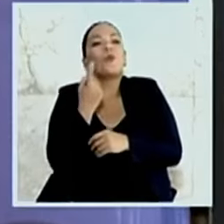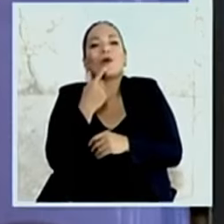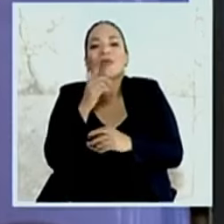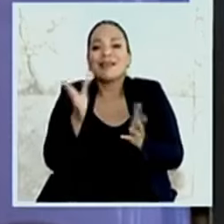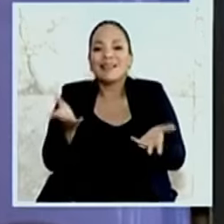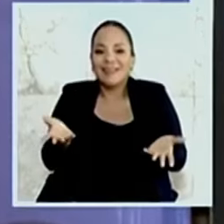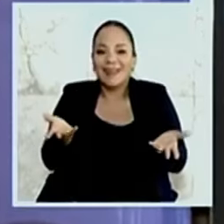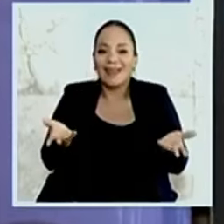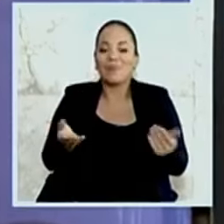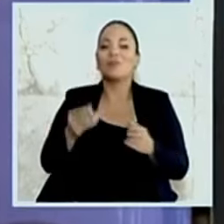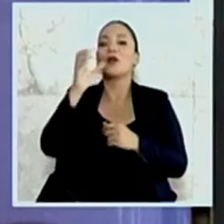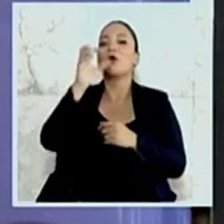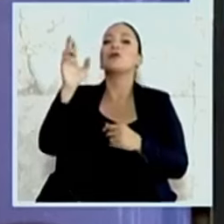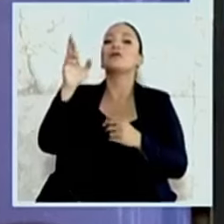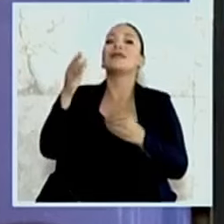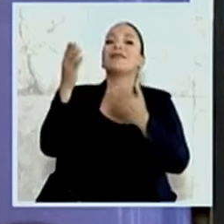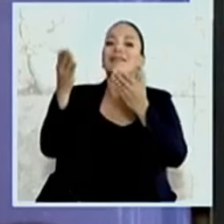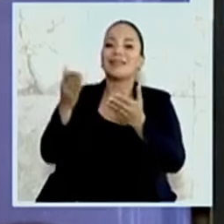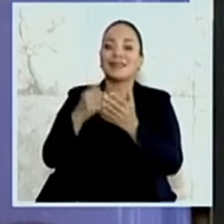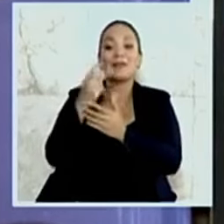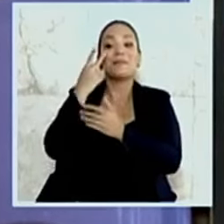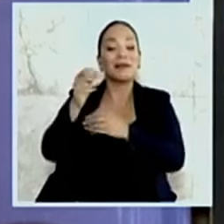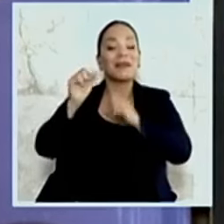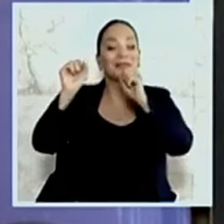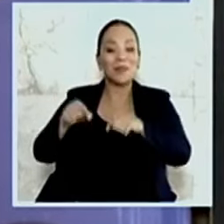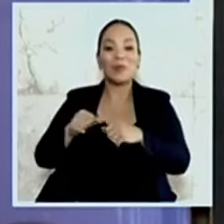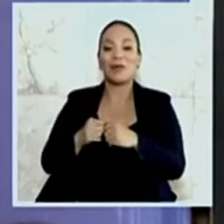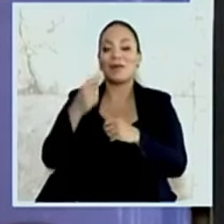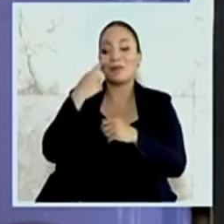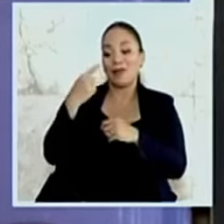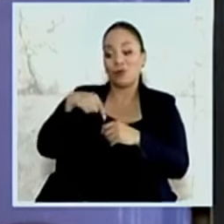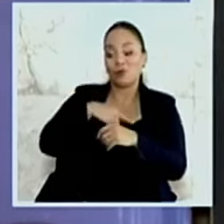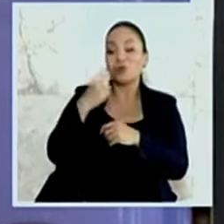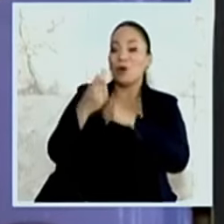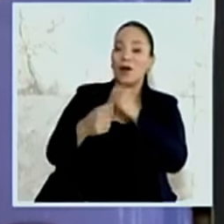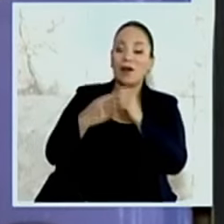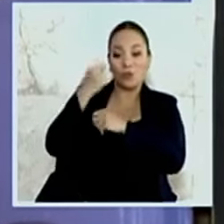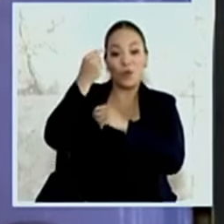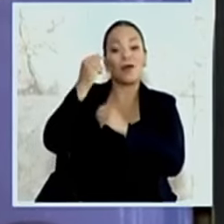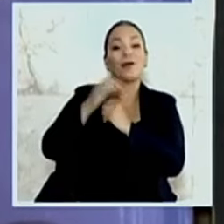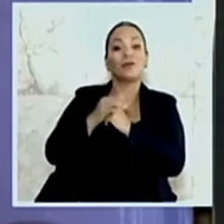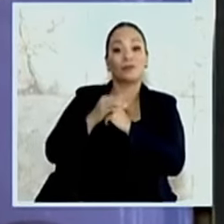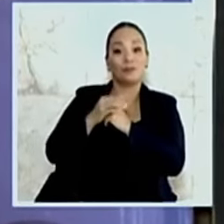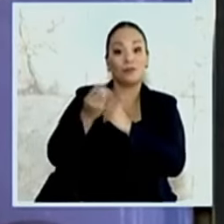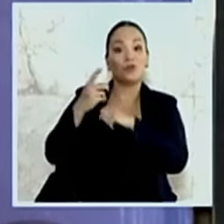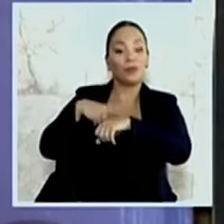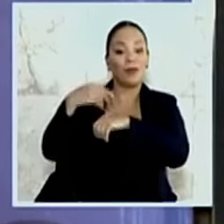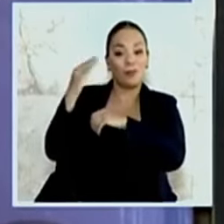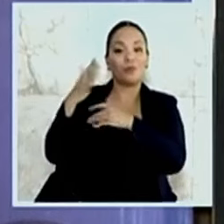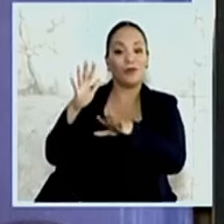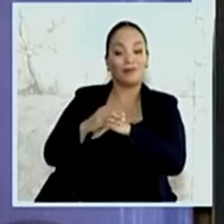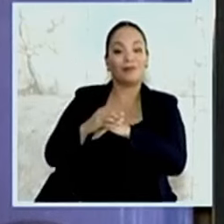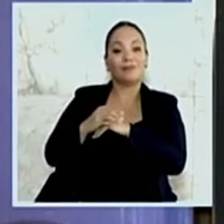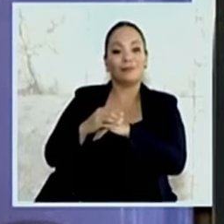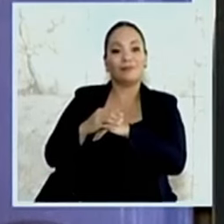de otro día, pero la respuesta es, vamos muy bien. Y yo lo único que quiero decir